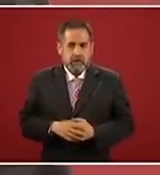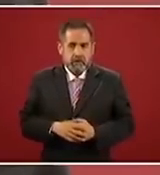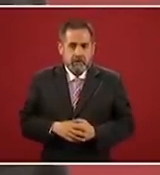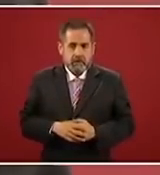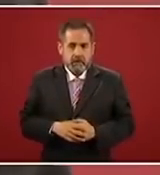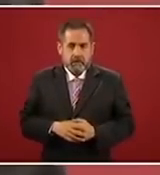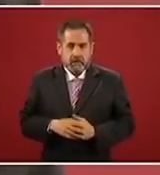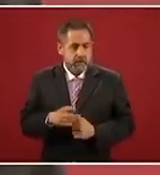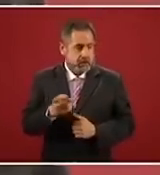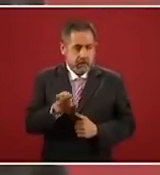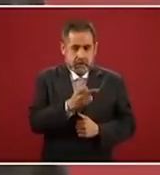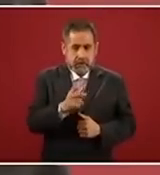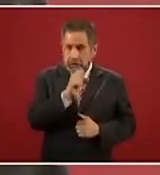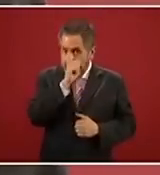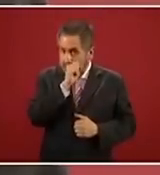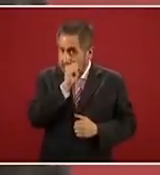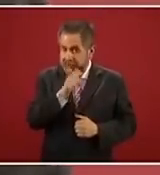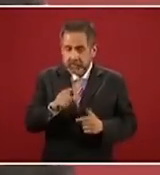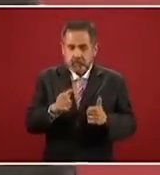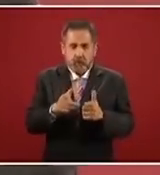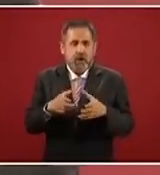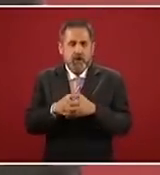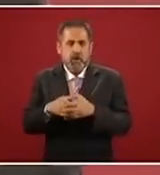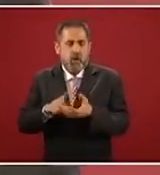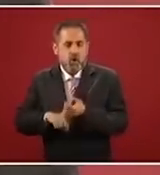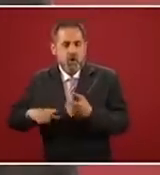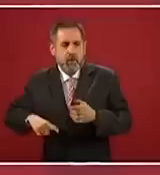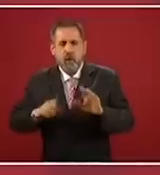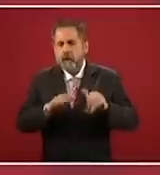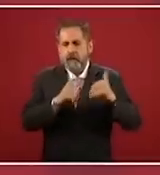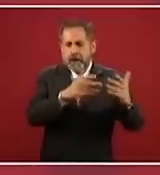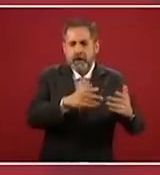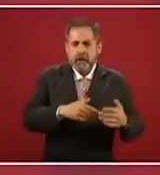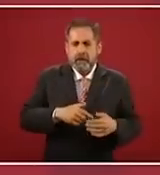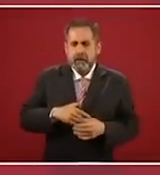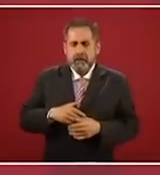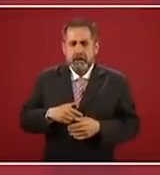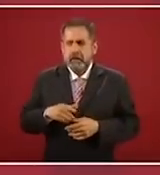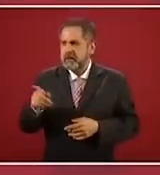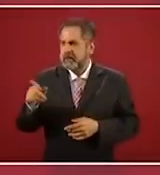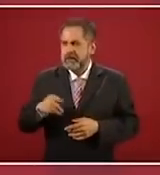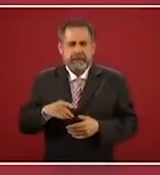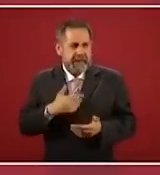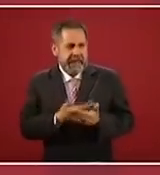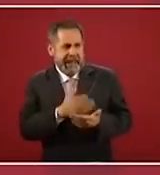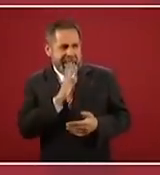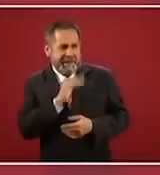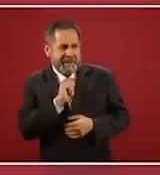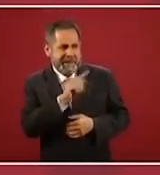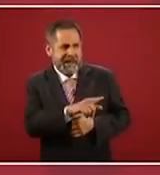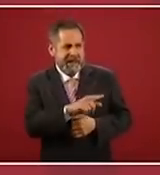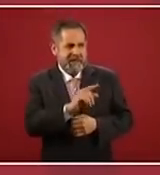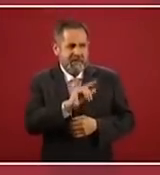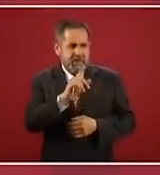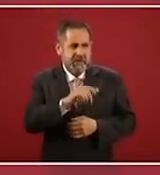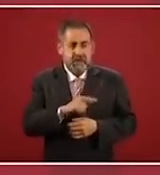ya sea del mismo gobierno o de fuera, alguien que le cae mal, ¿no?, un